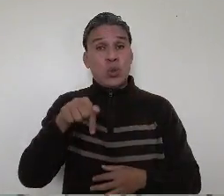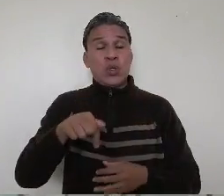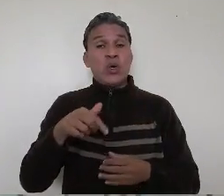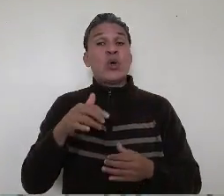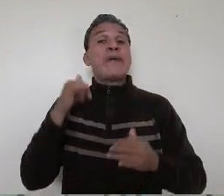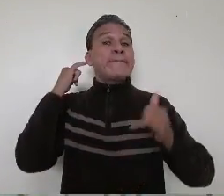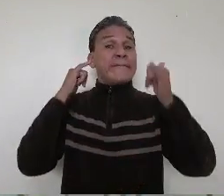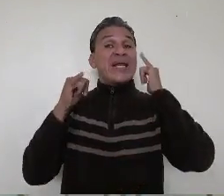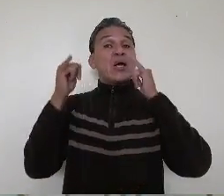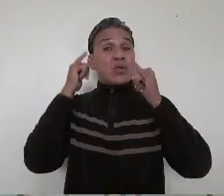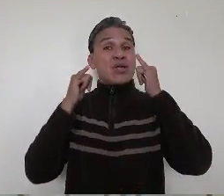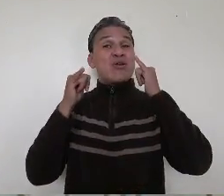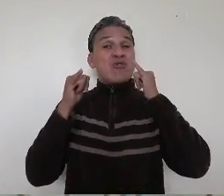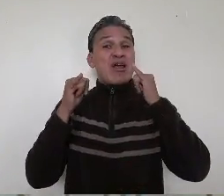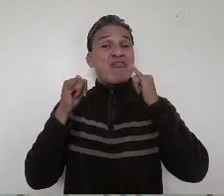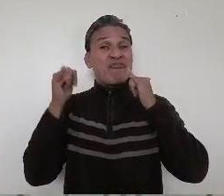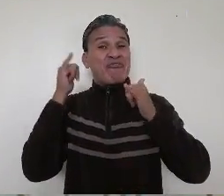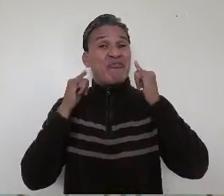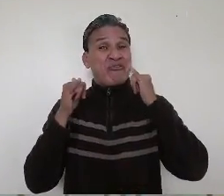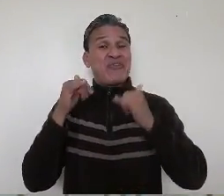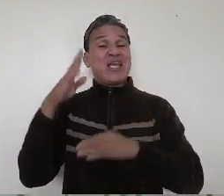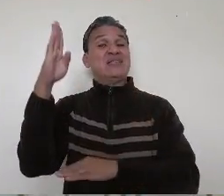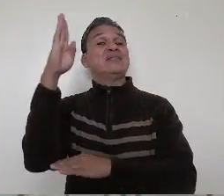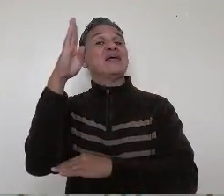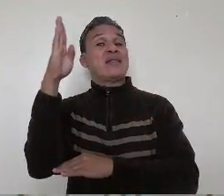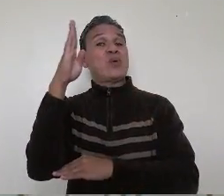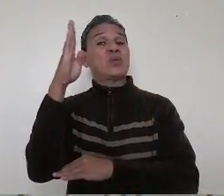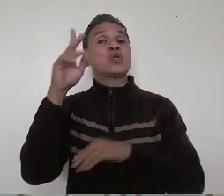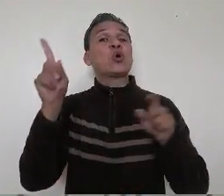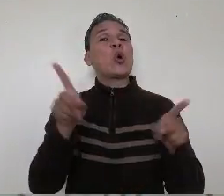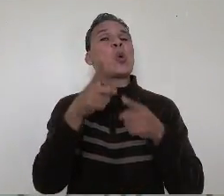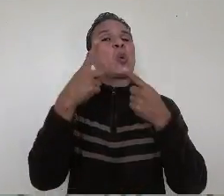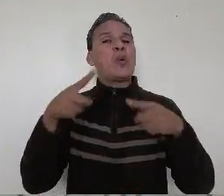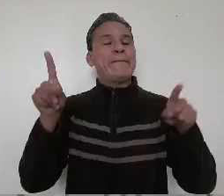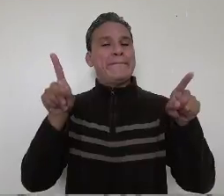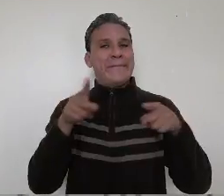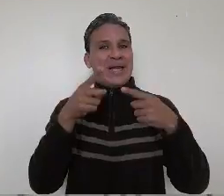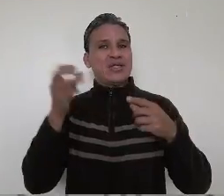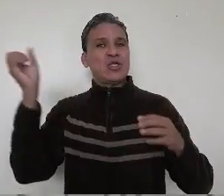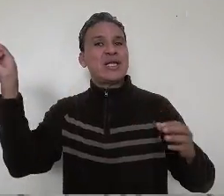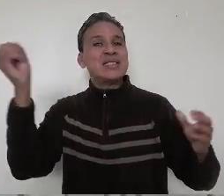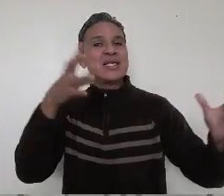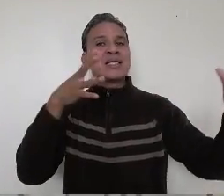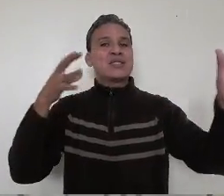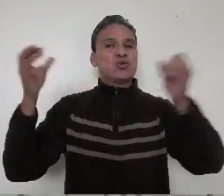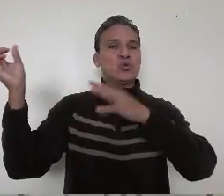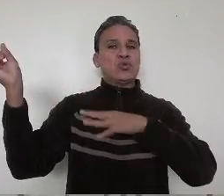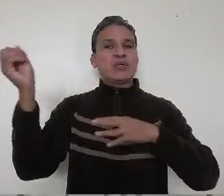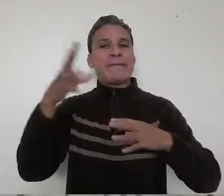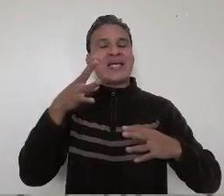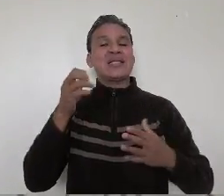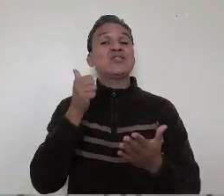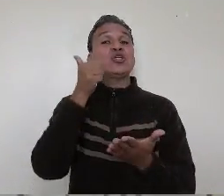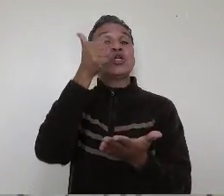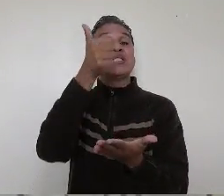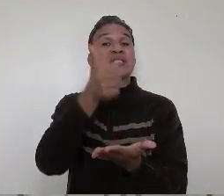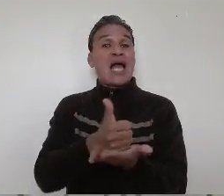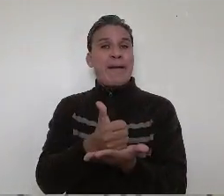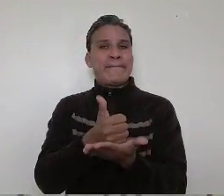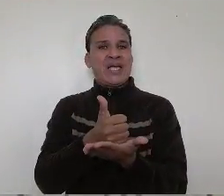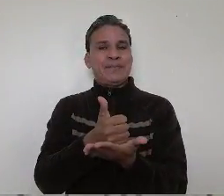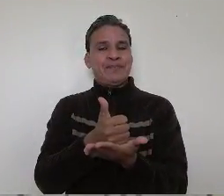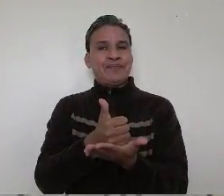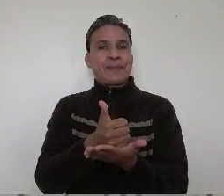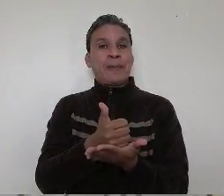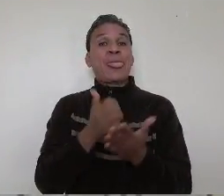celebrar un nuevo aniversario de nuestra Iglesia diocesana, les colme con sus bendiciones. Amén. Que Él